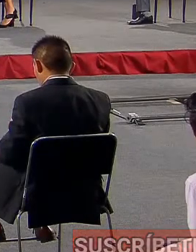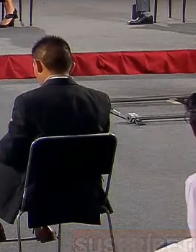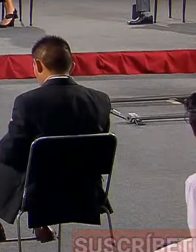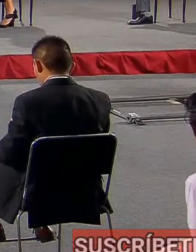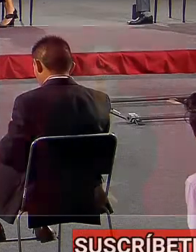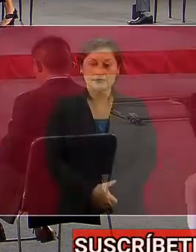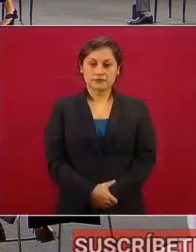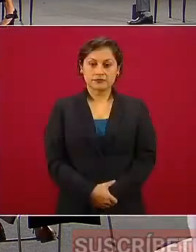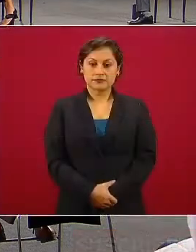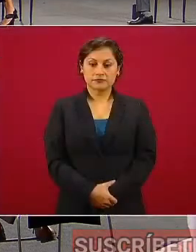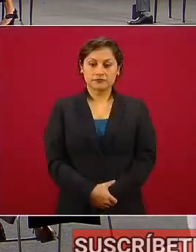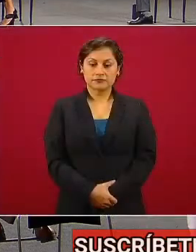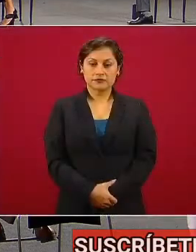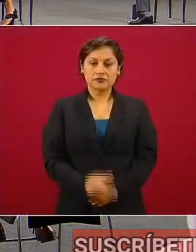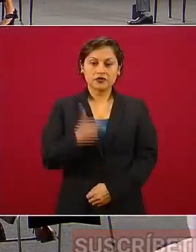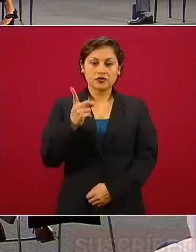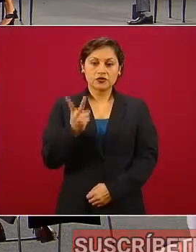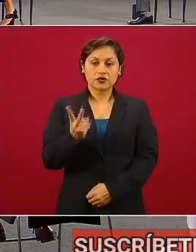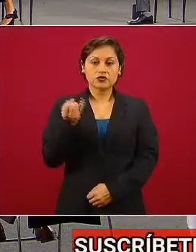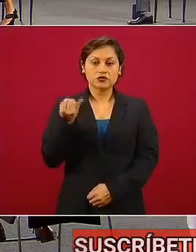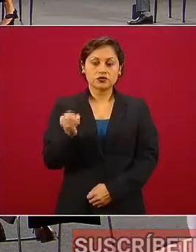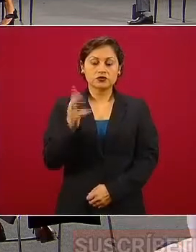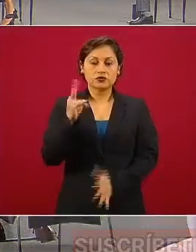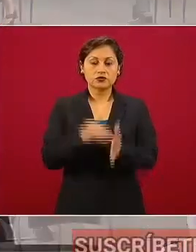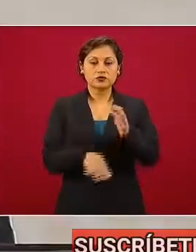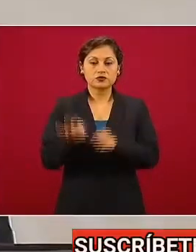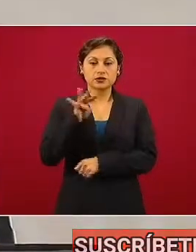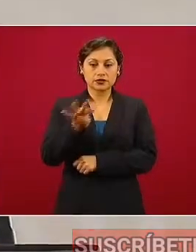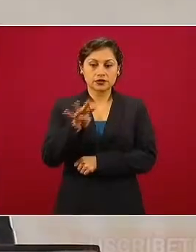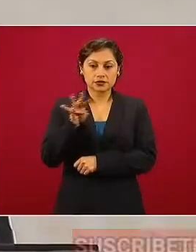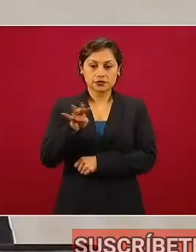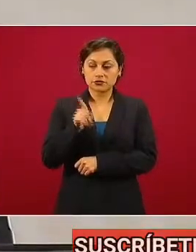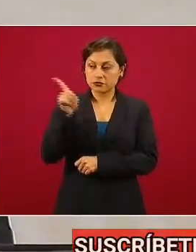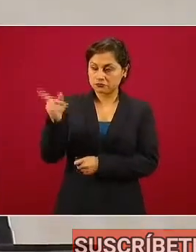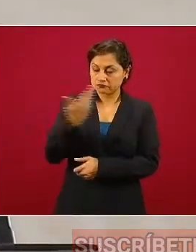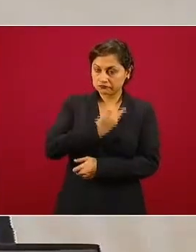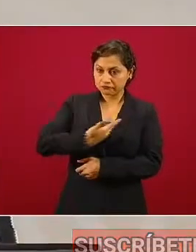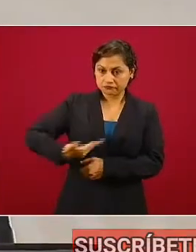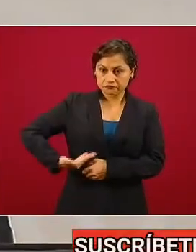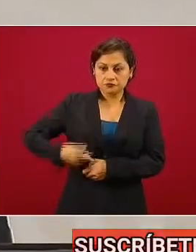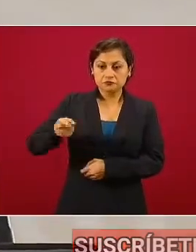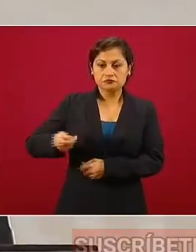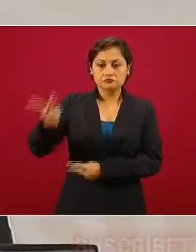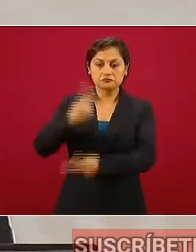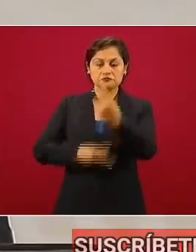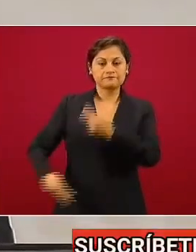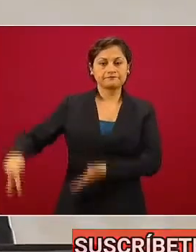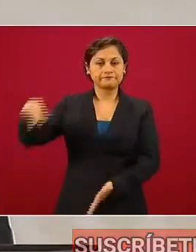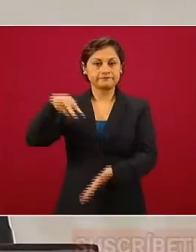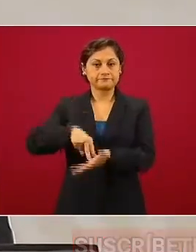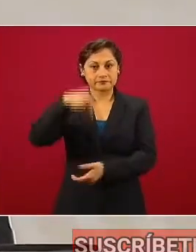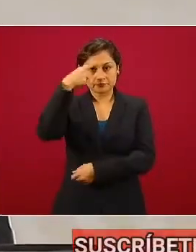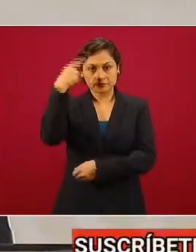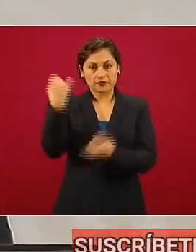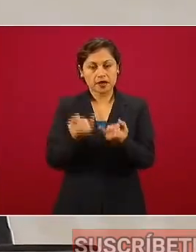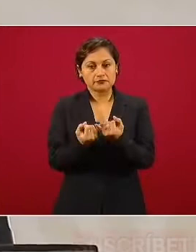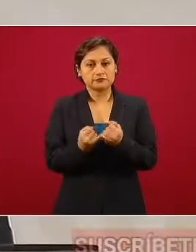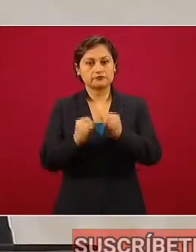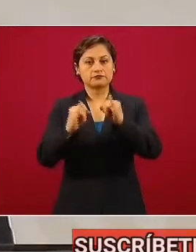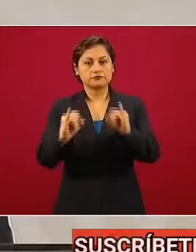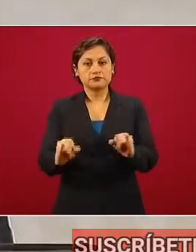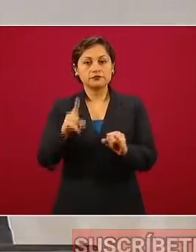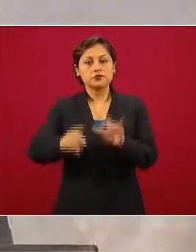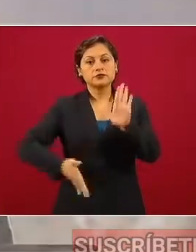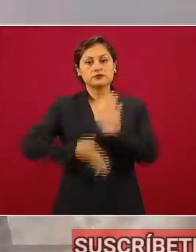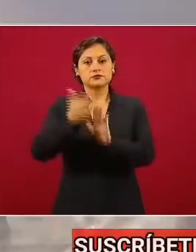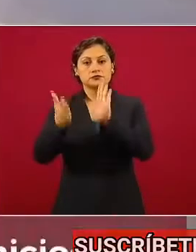El 2 de junio del 2019, usted, señor presidente, estuvo en este lugar dando el banderazo de inicio en la